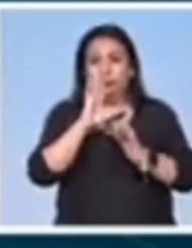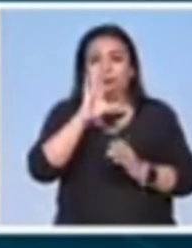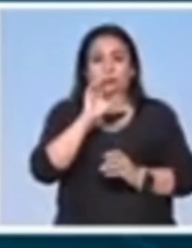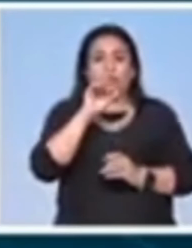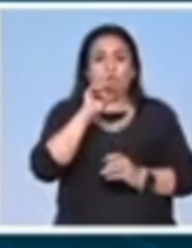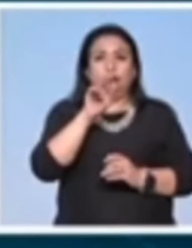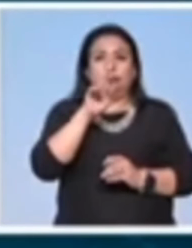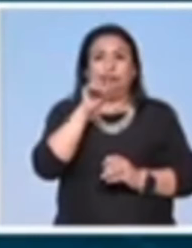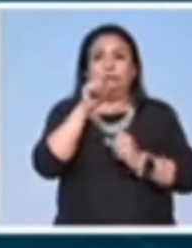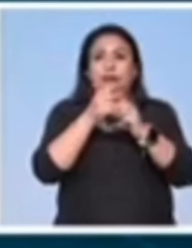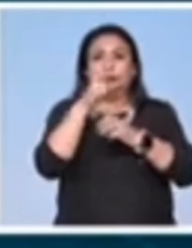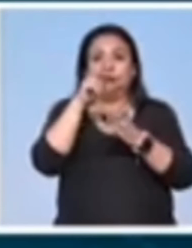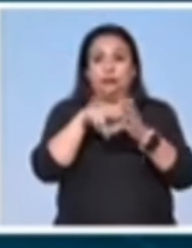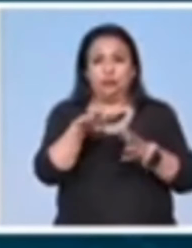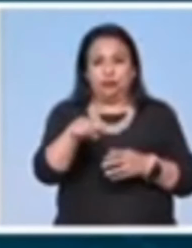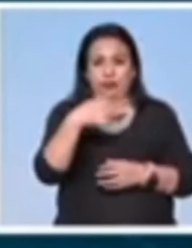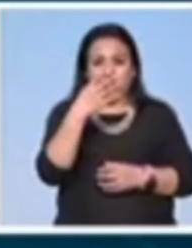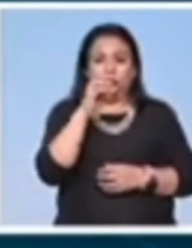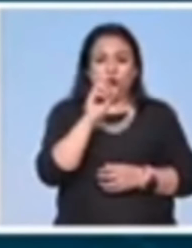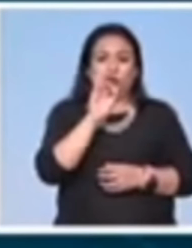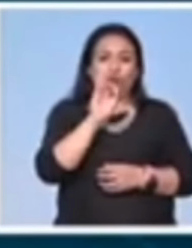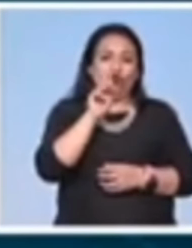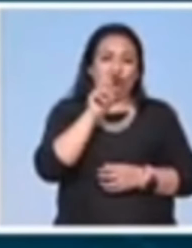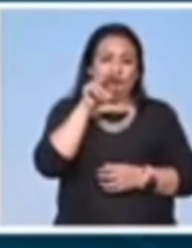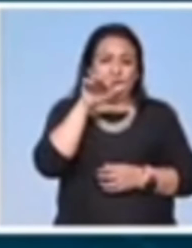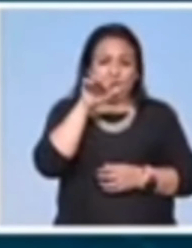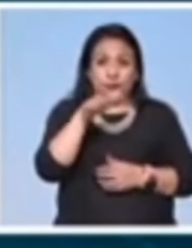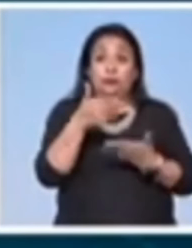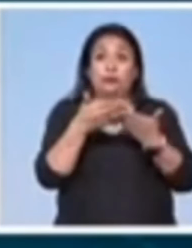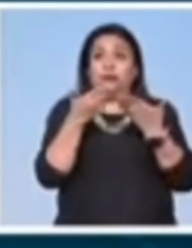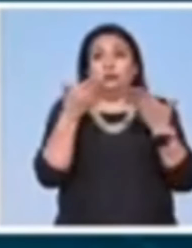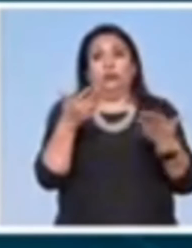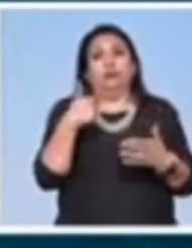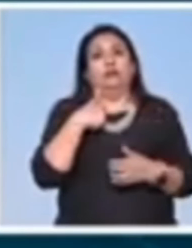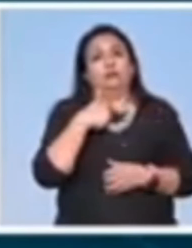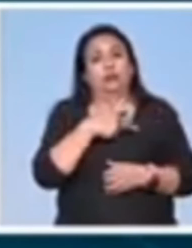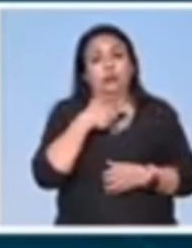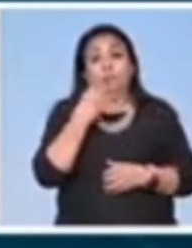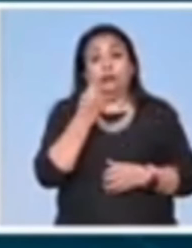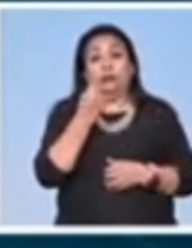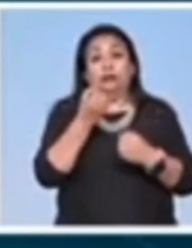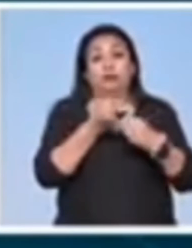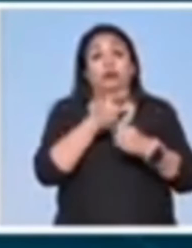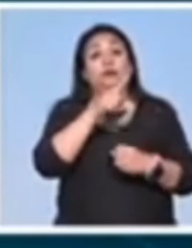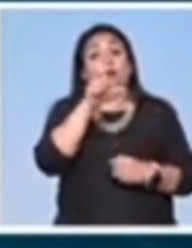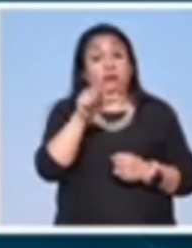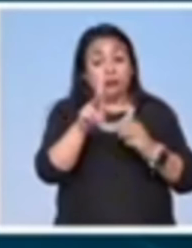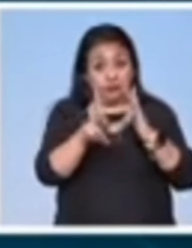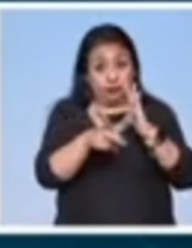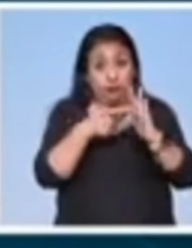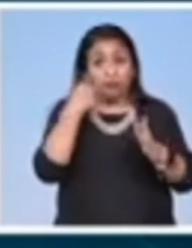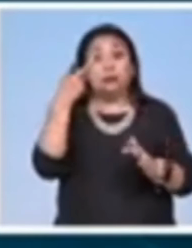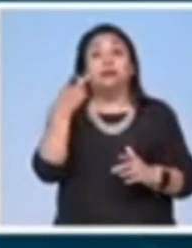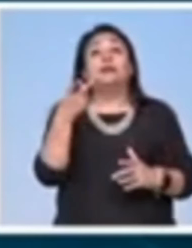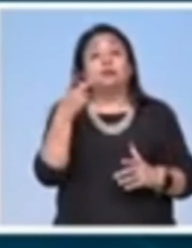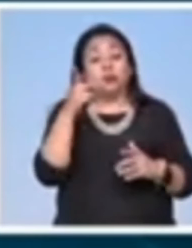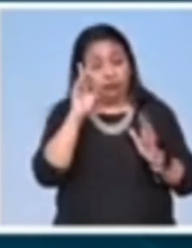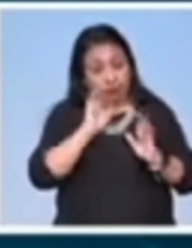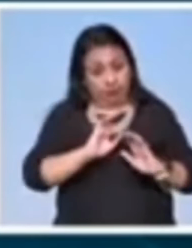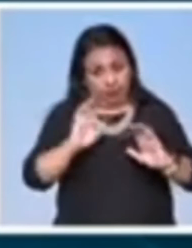contratenor en 2014 con la UFUNAM. Y ahora tengo el placer, 9 años después, de volver a encontrarme con